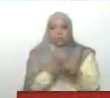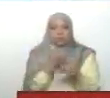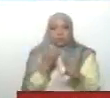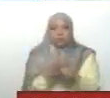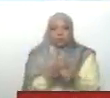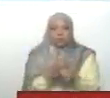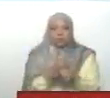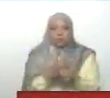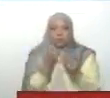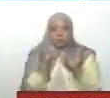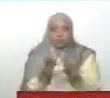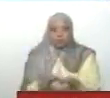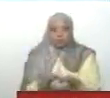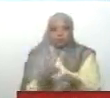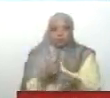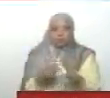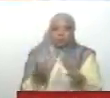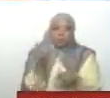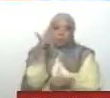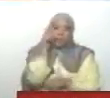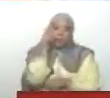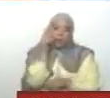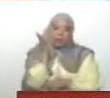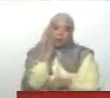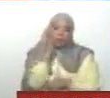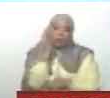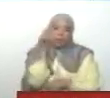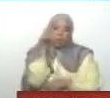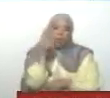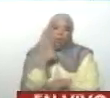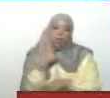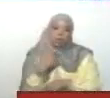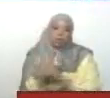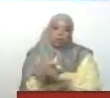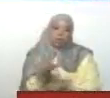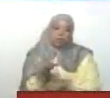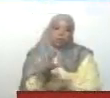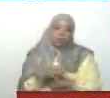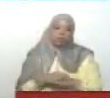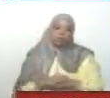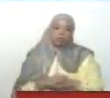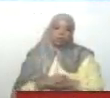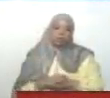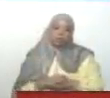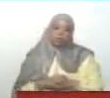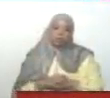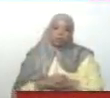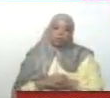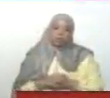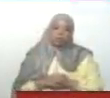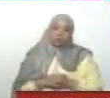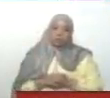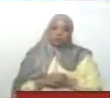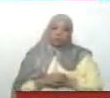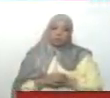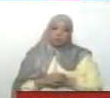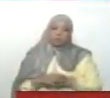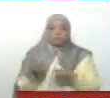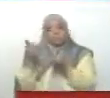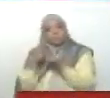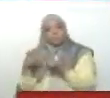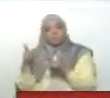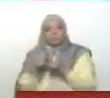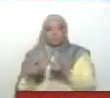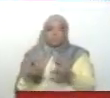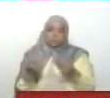A través del papá de mi papá. ¿Qué dice Lourdes? Comentando un poco lo que usted decía de la